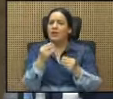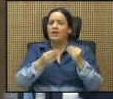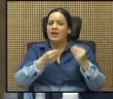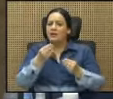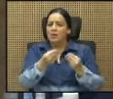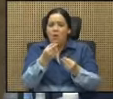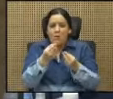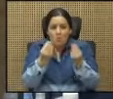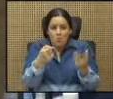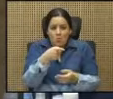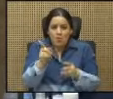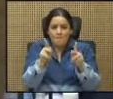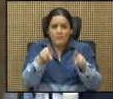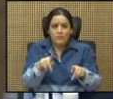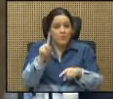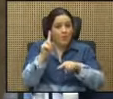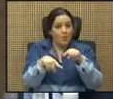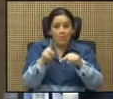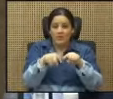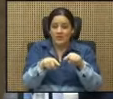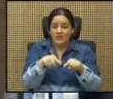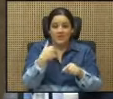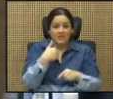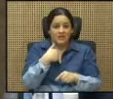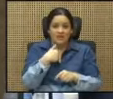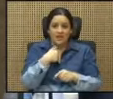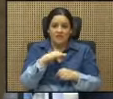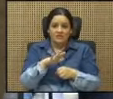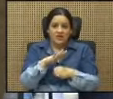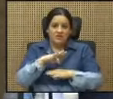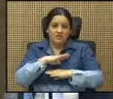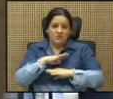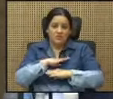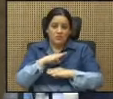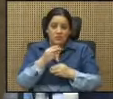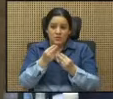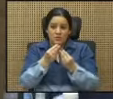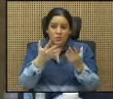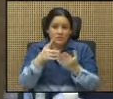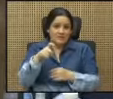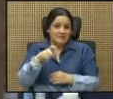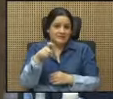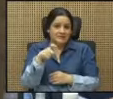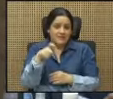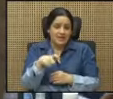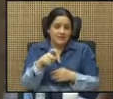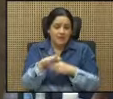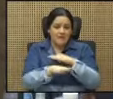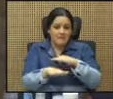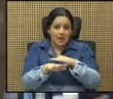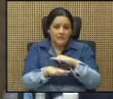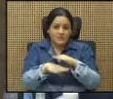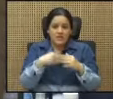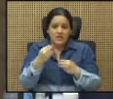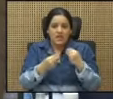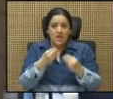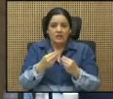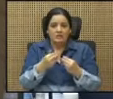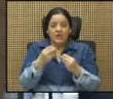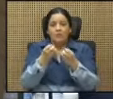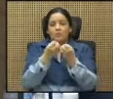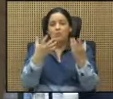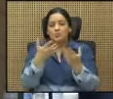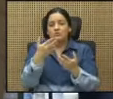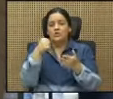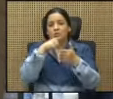sus necesidades básicas. Es un proyecto autoritario, contrario a las luchas sociales que ha conquistado nuestro